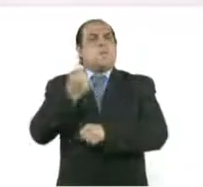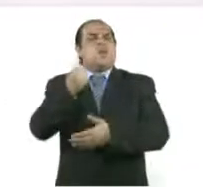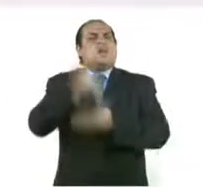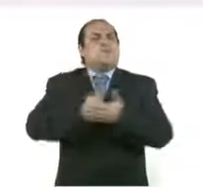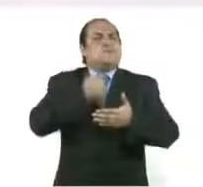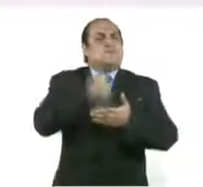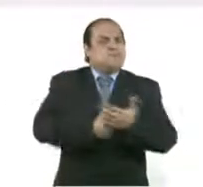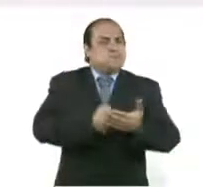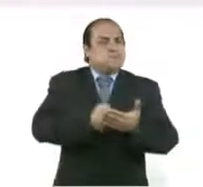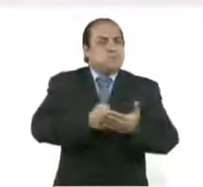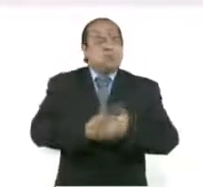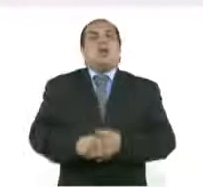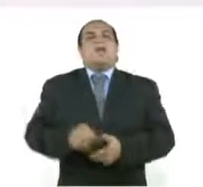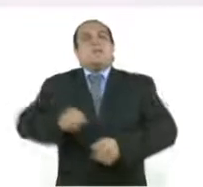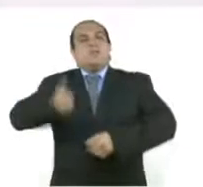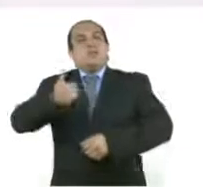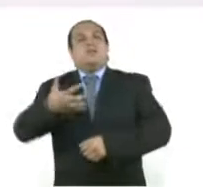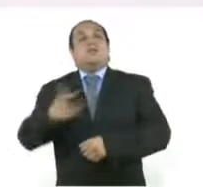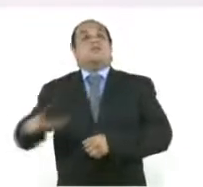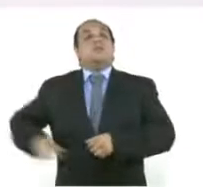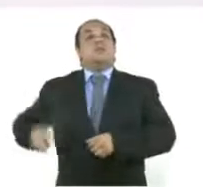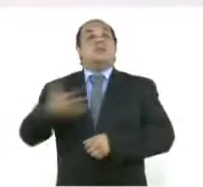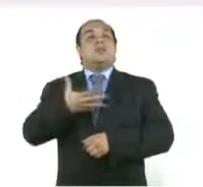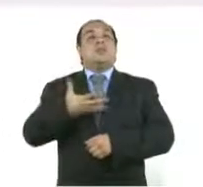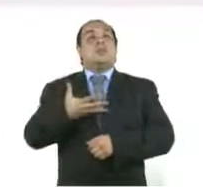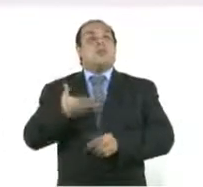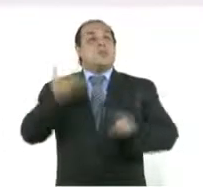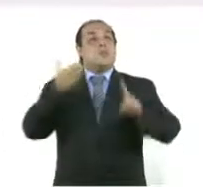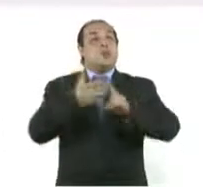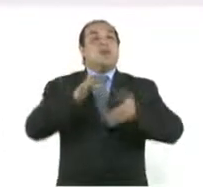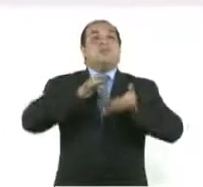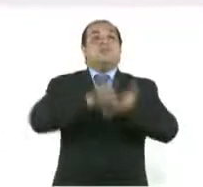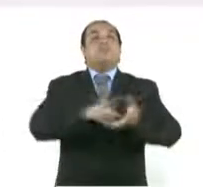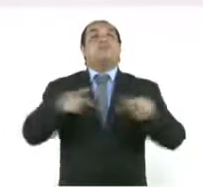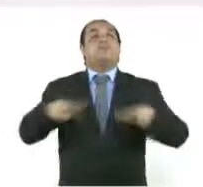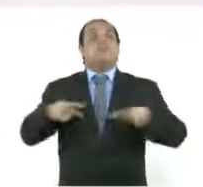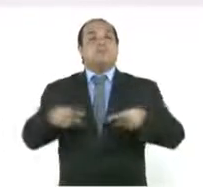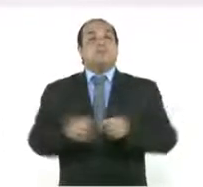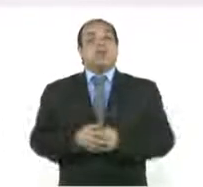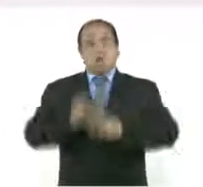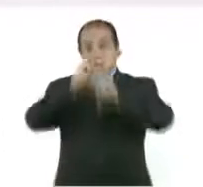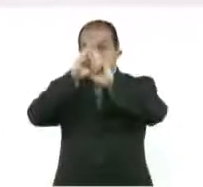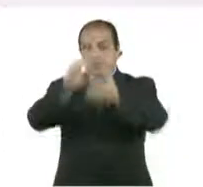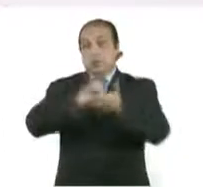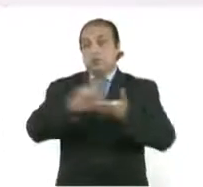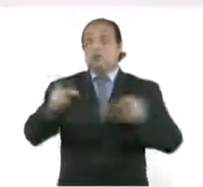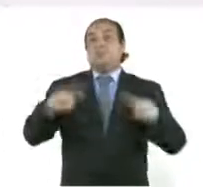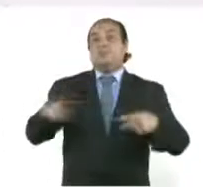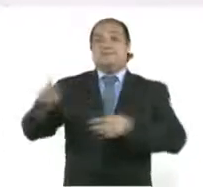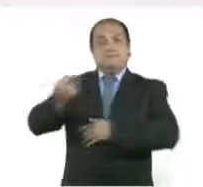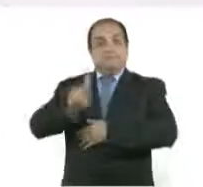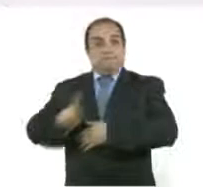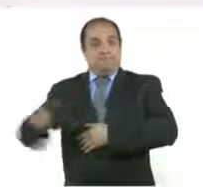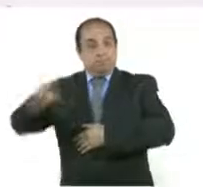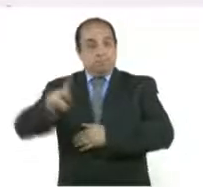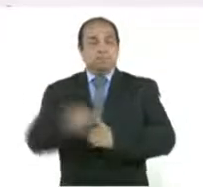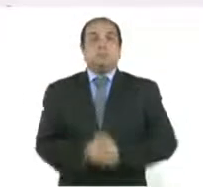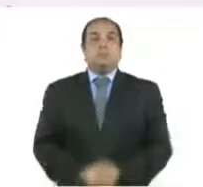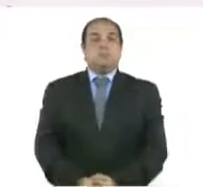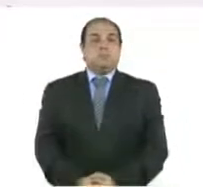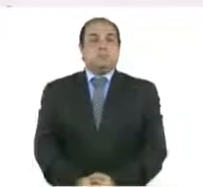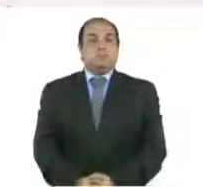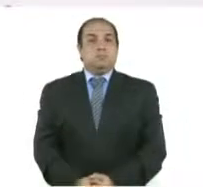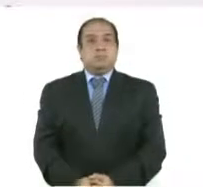por primera vez tenemos un gobierno que piensa en la gente y piensa en los derechos de la gente. Y no se nos